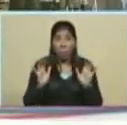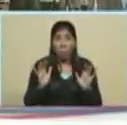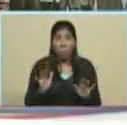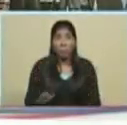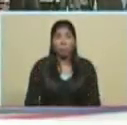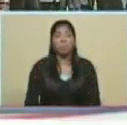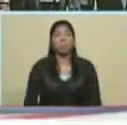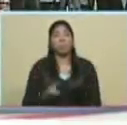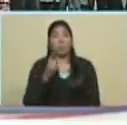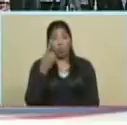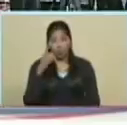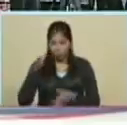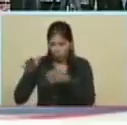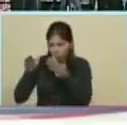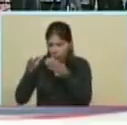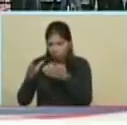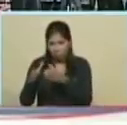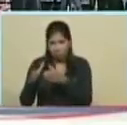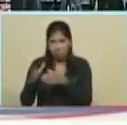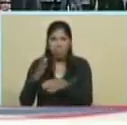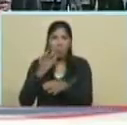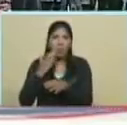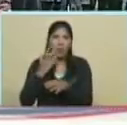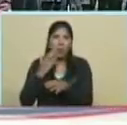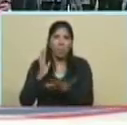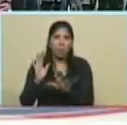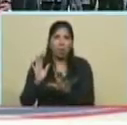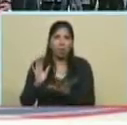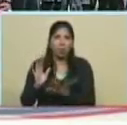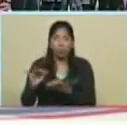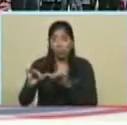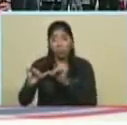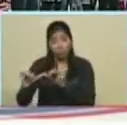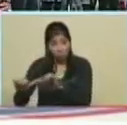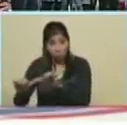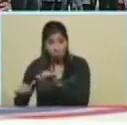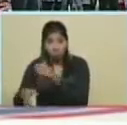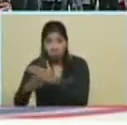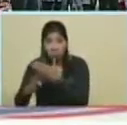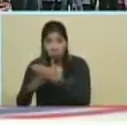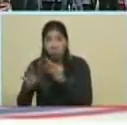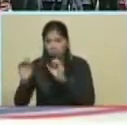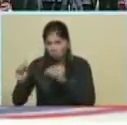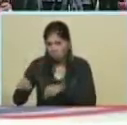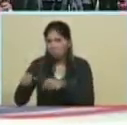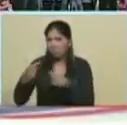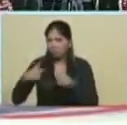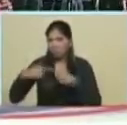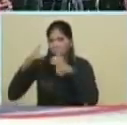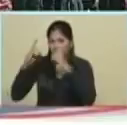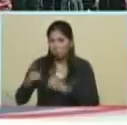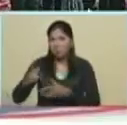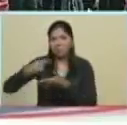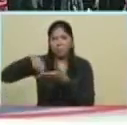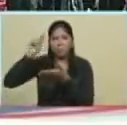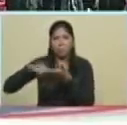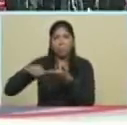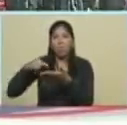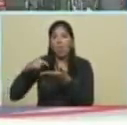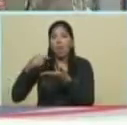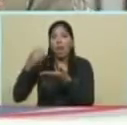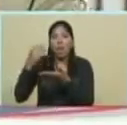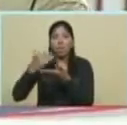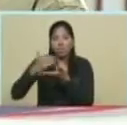Escenario número uno, que se mantengan, que se lancen, que se inscriban